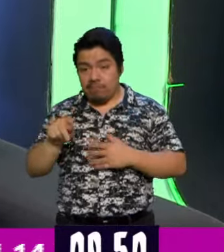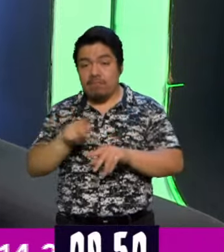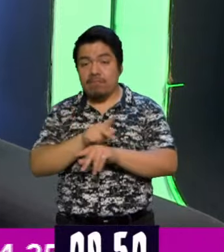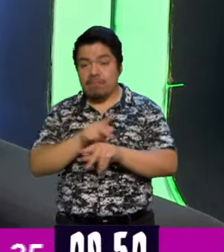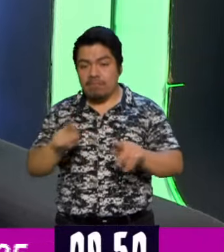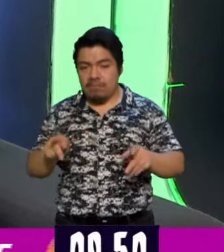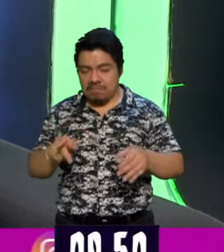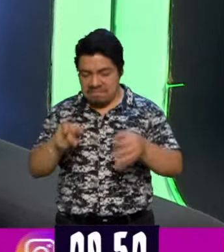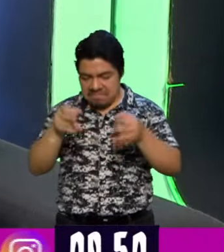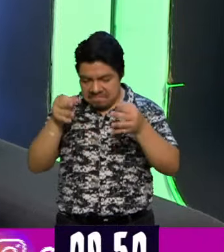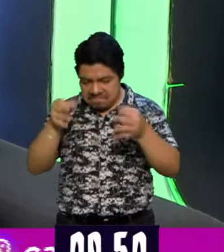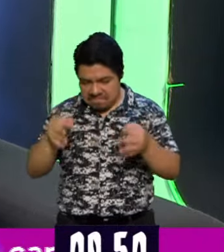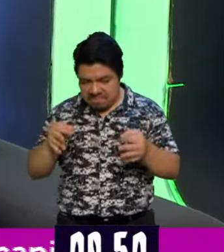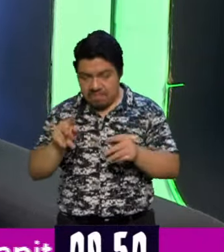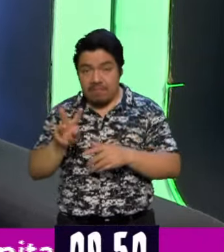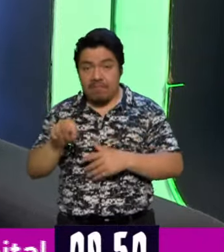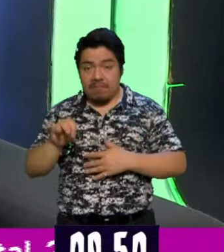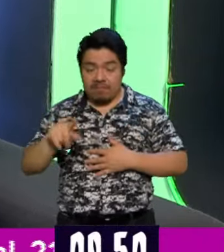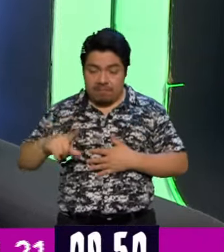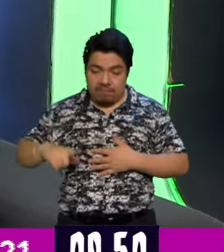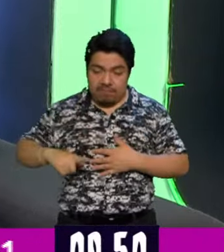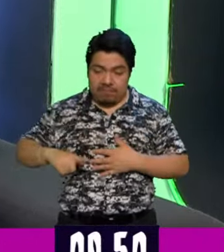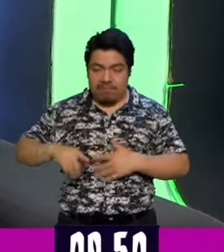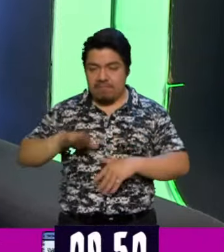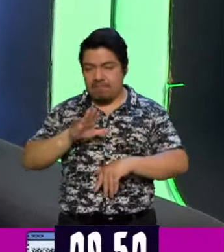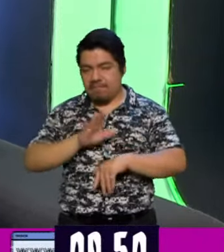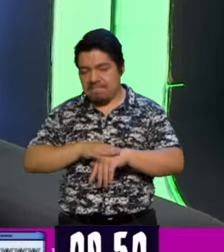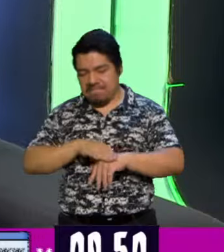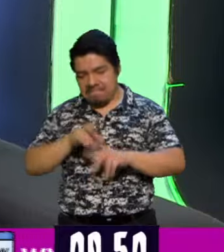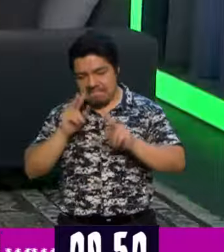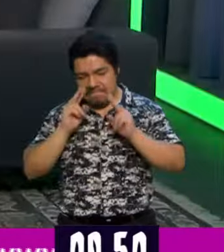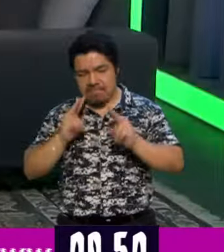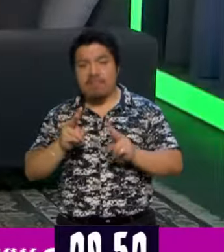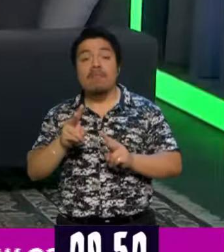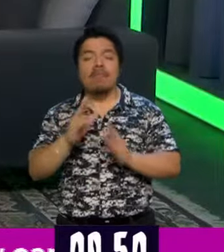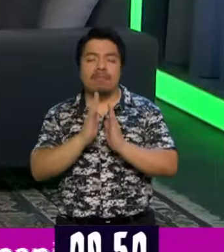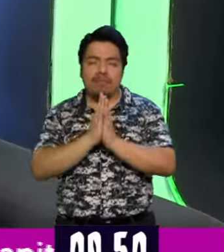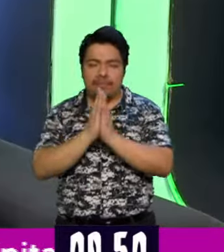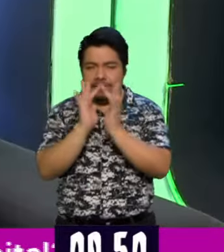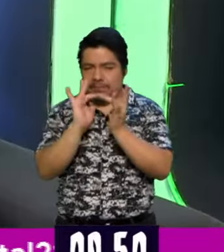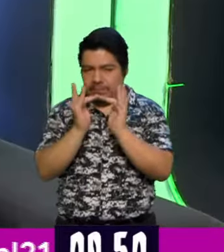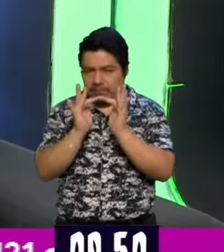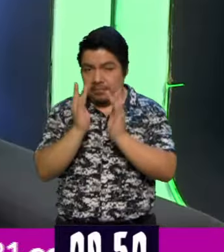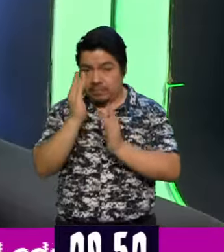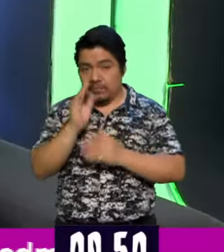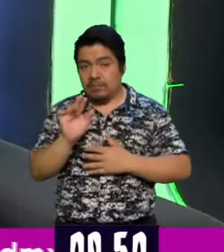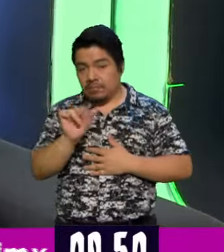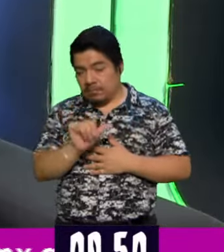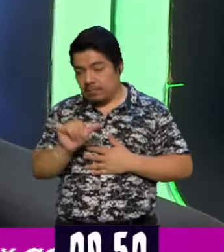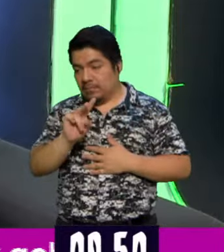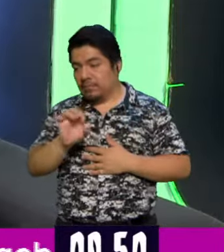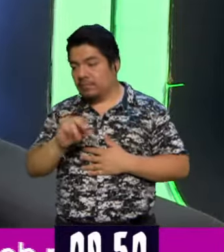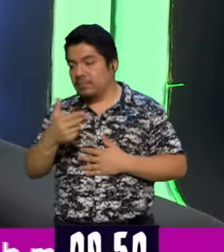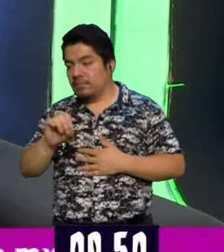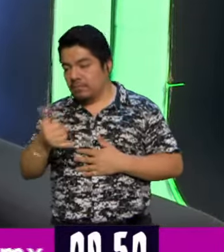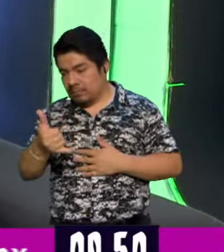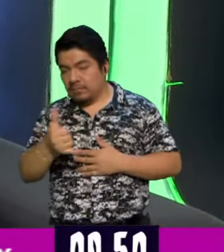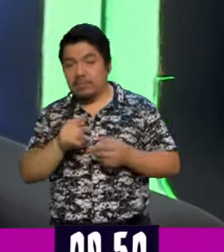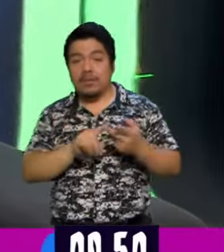un gran papel. Y cada vez es más pública y cada vez es más vista. Exacto. Tus redes, compañero. Bueno, arroba Ronquillo de hoy y